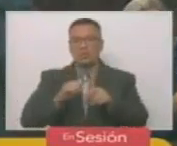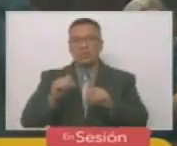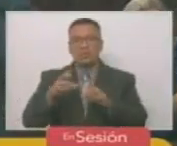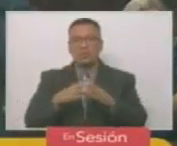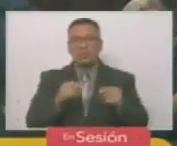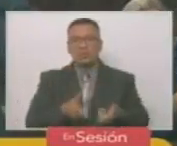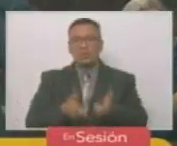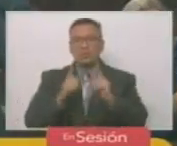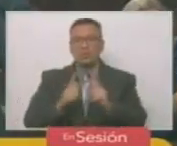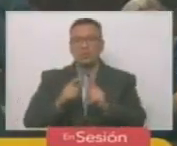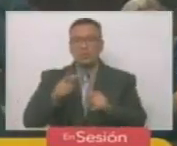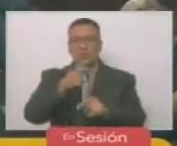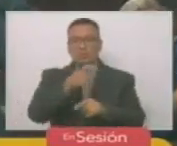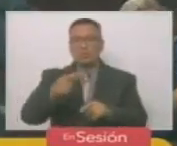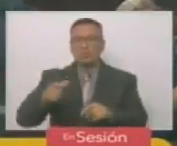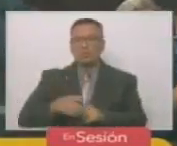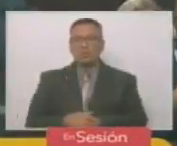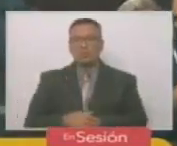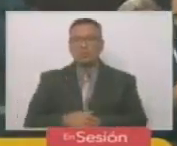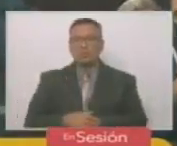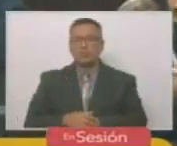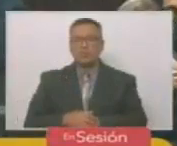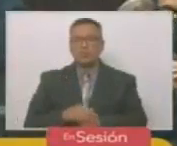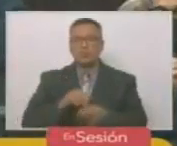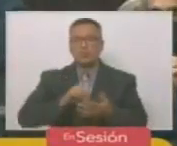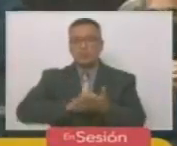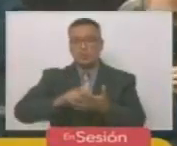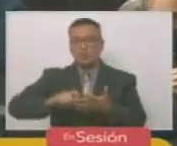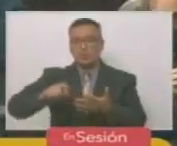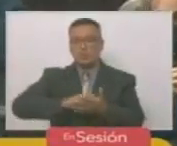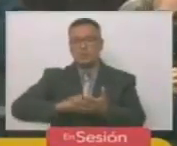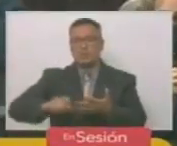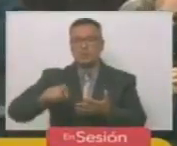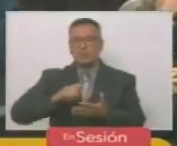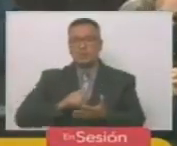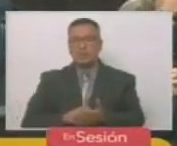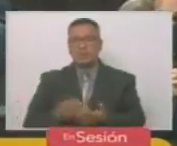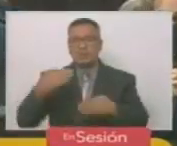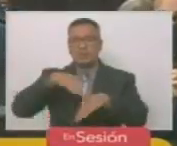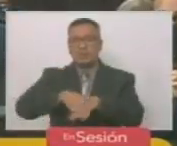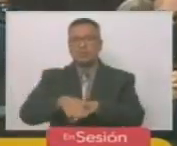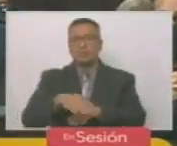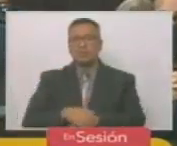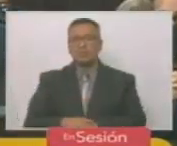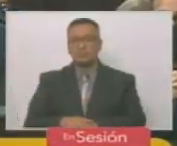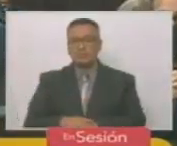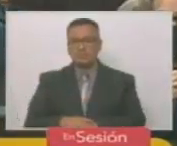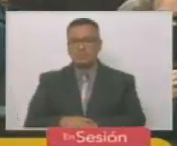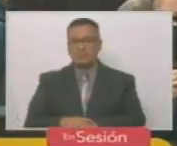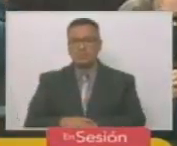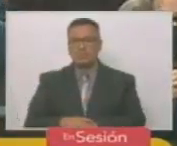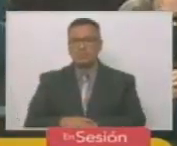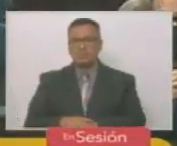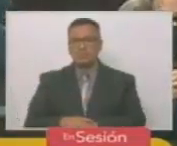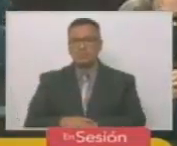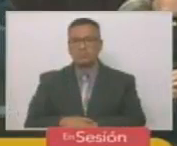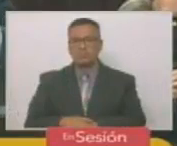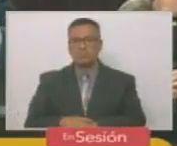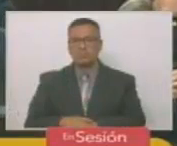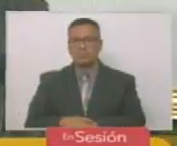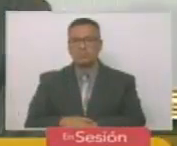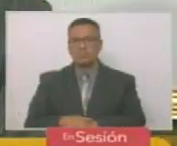autoridades públicas. Allí en la transcripción quedó obviado para que sea incluido. Por favor. Como